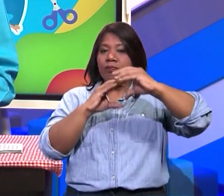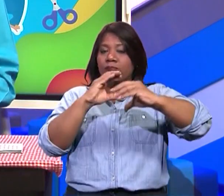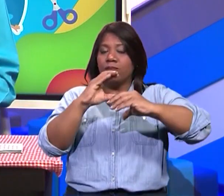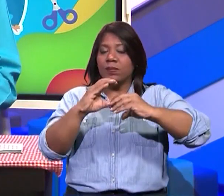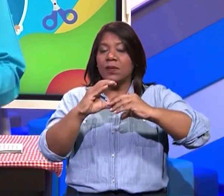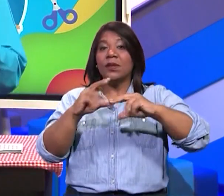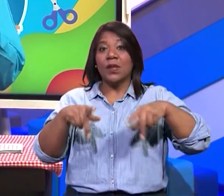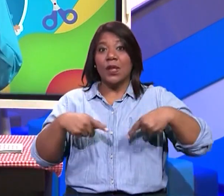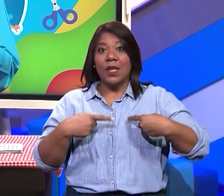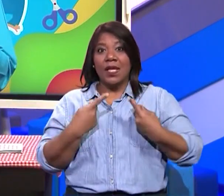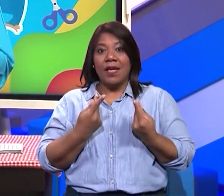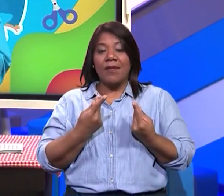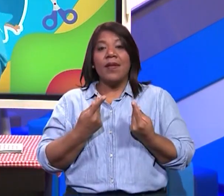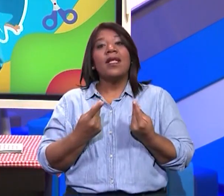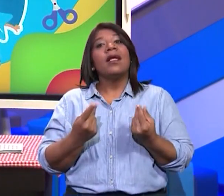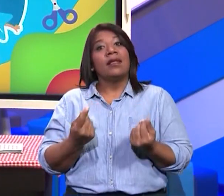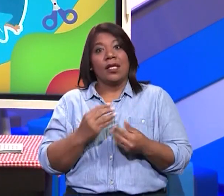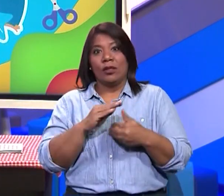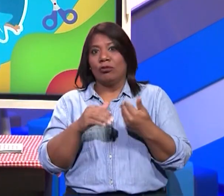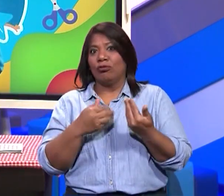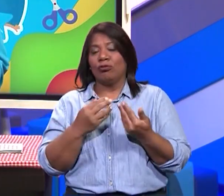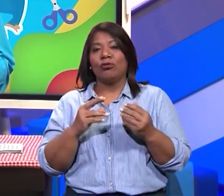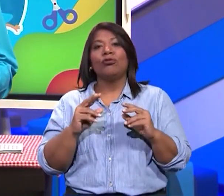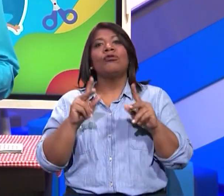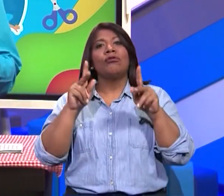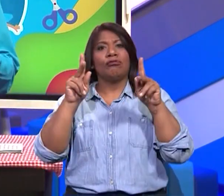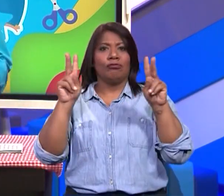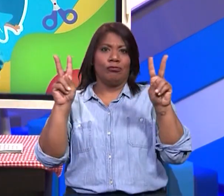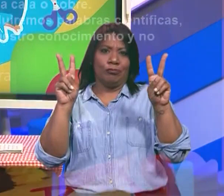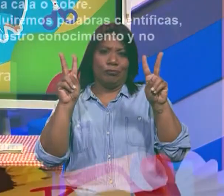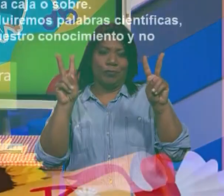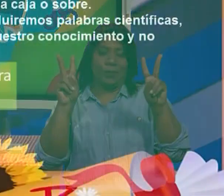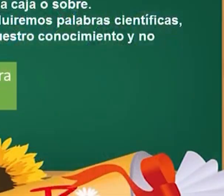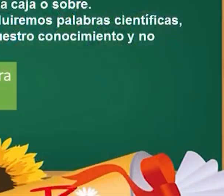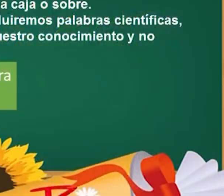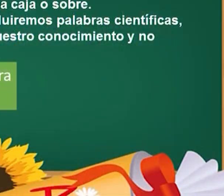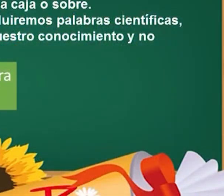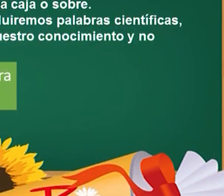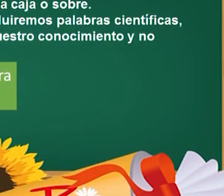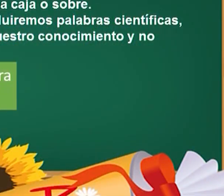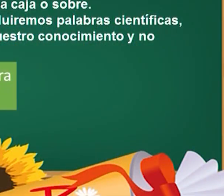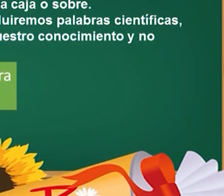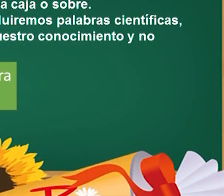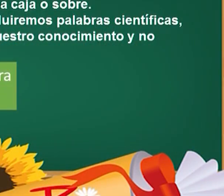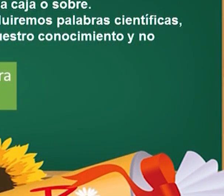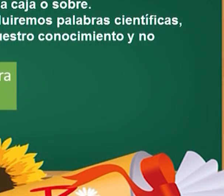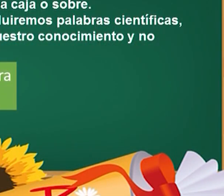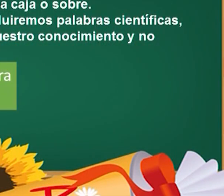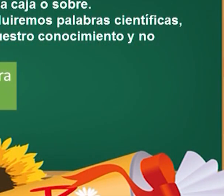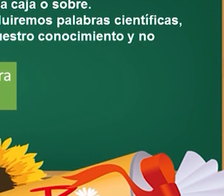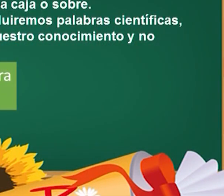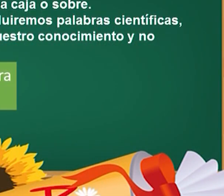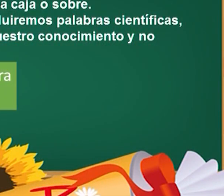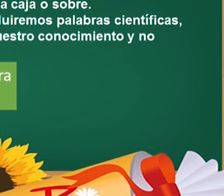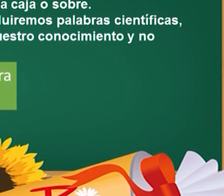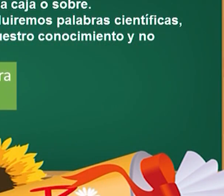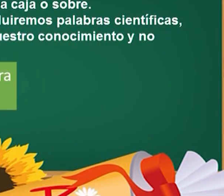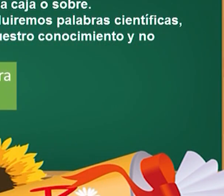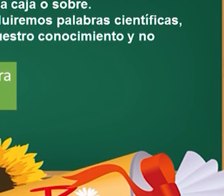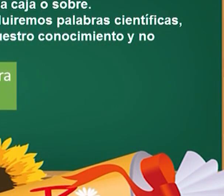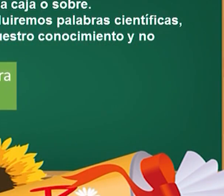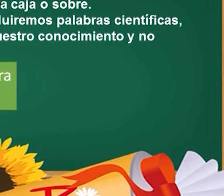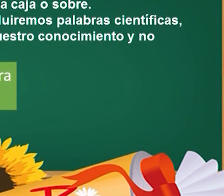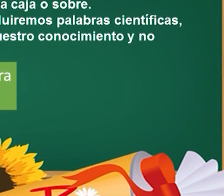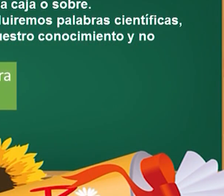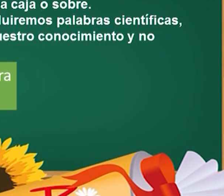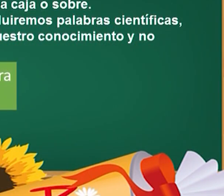las especies? Padres de familia, si tienes un chico con cualquier discapacidad, esta actividad totalmente lúdica